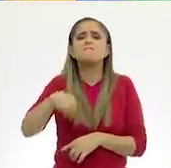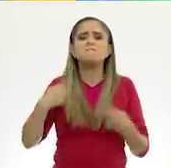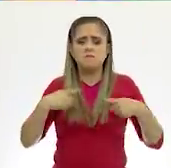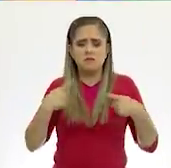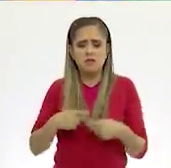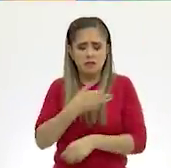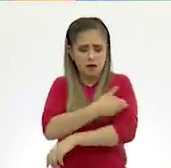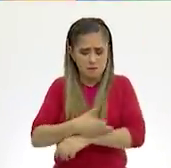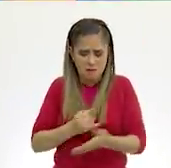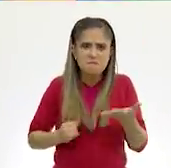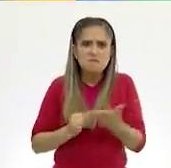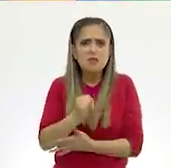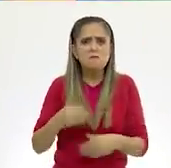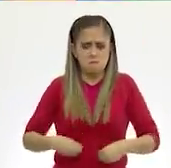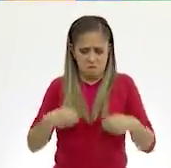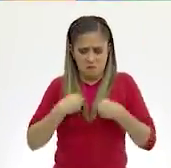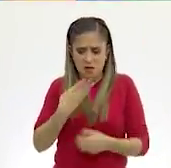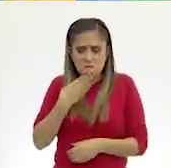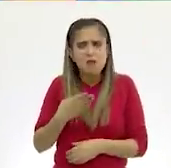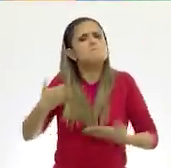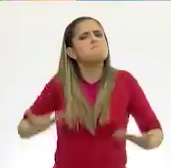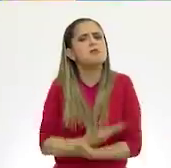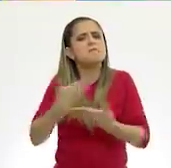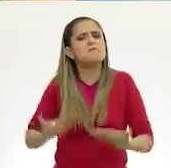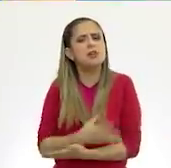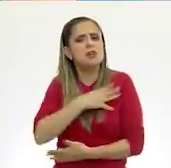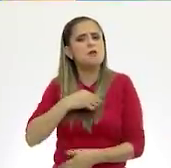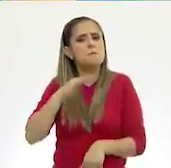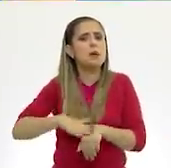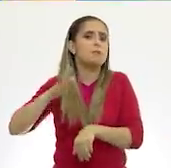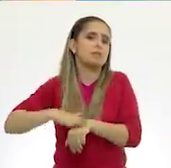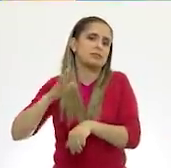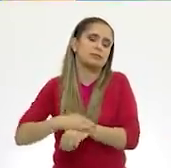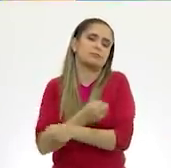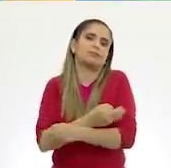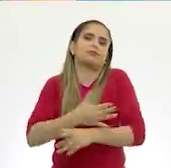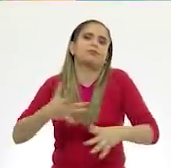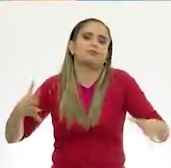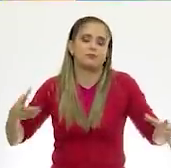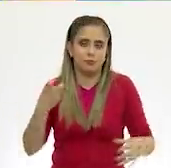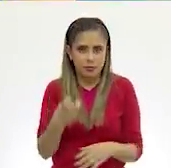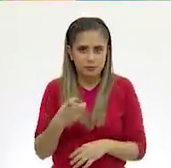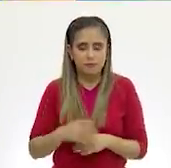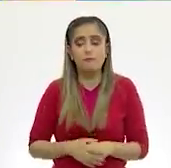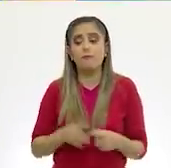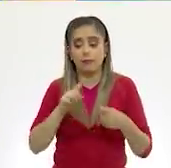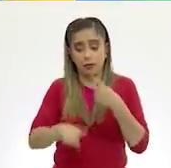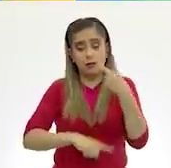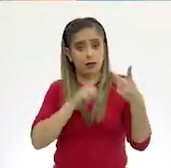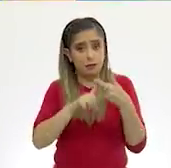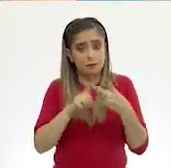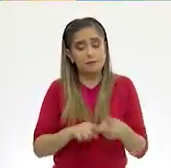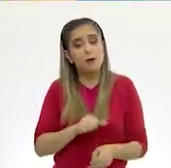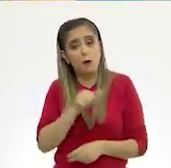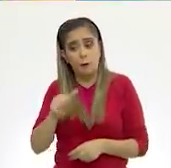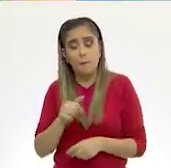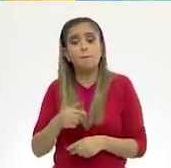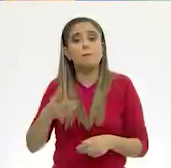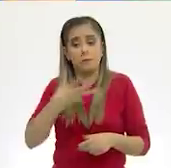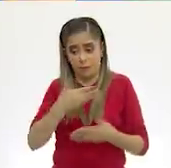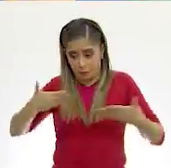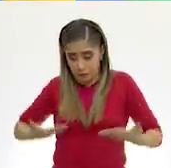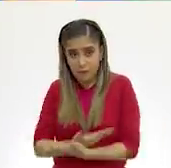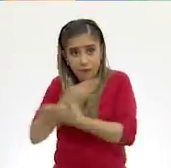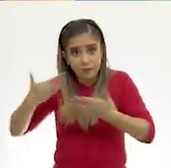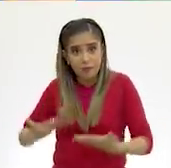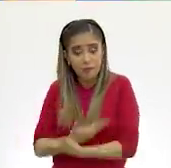mejores condiciones de vida. Otro factor que propició el aumento de la población fue que el número de nacimientos